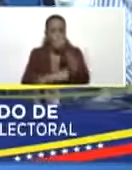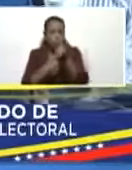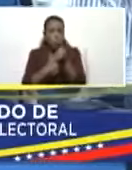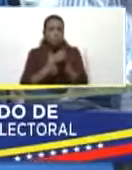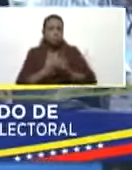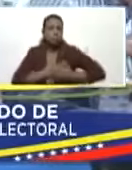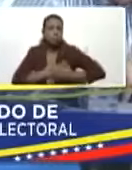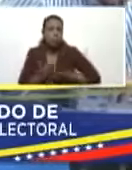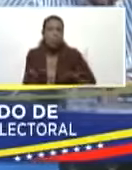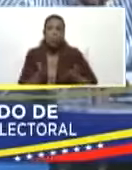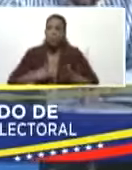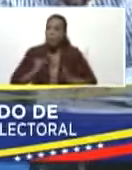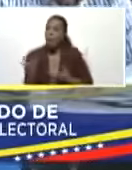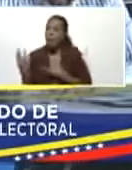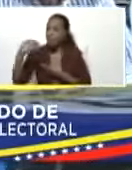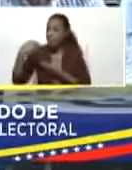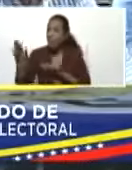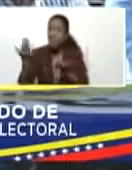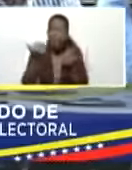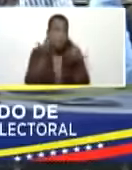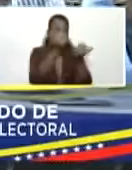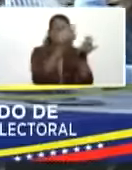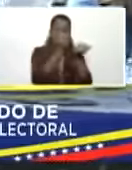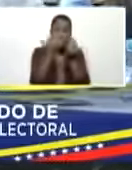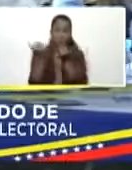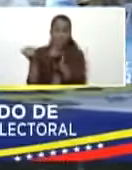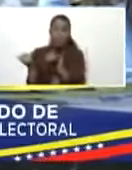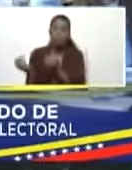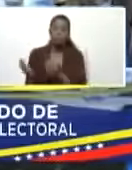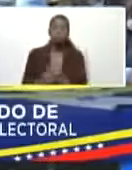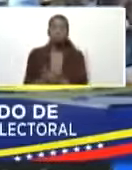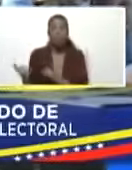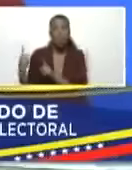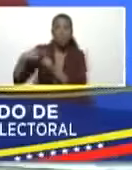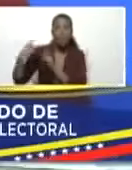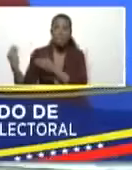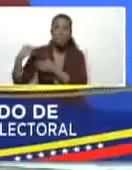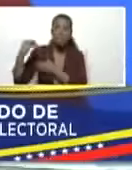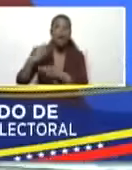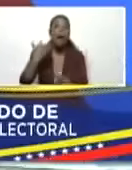sumar a todo el que podamos sumar. Y aquí vamos nosotros a probar